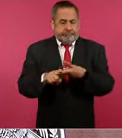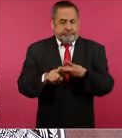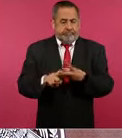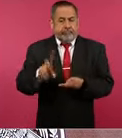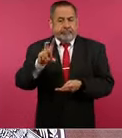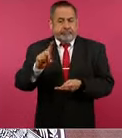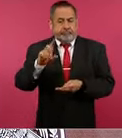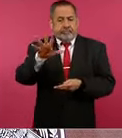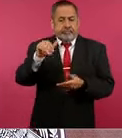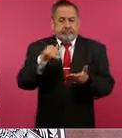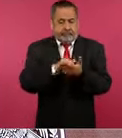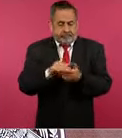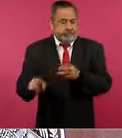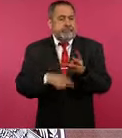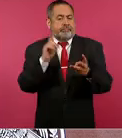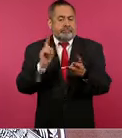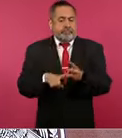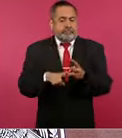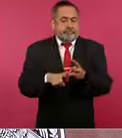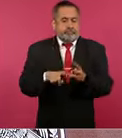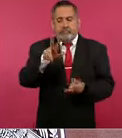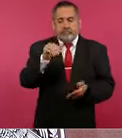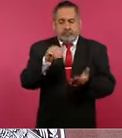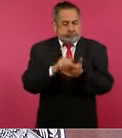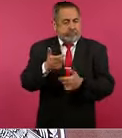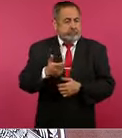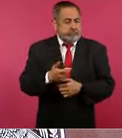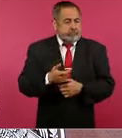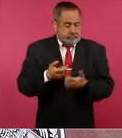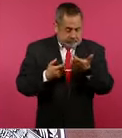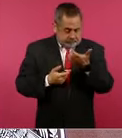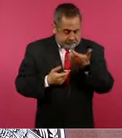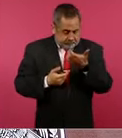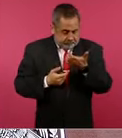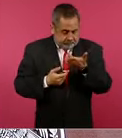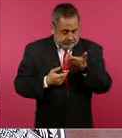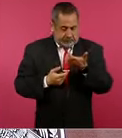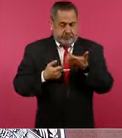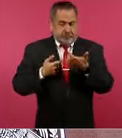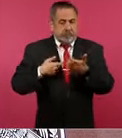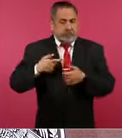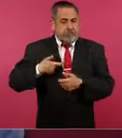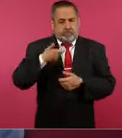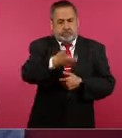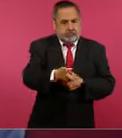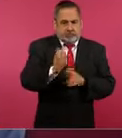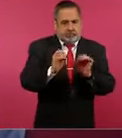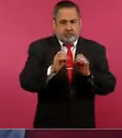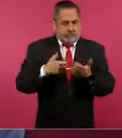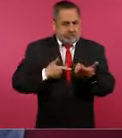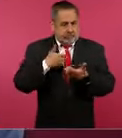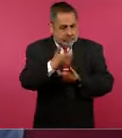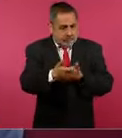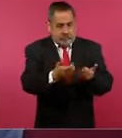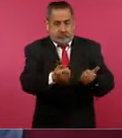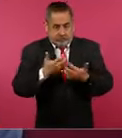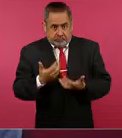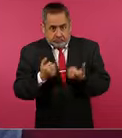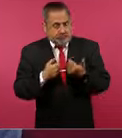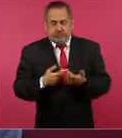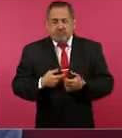35 mil y en un tercer mensaje 8 mil pesos. No se realizó ningún pago. Más tarde, a